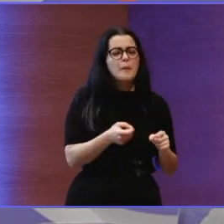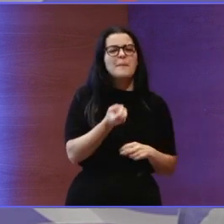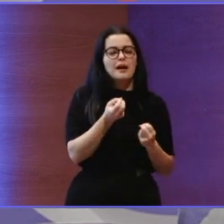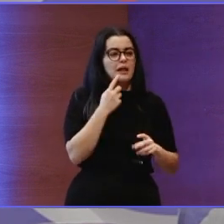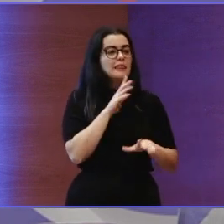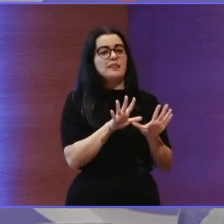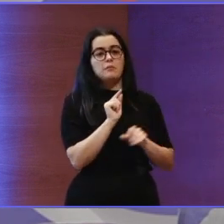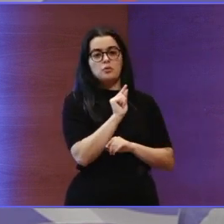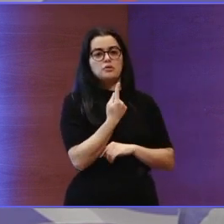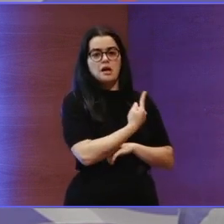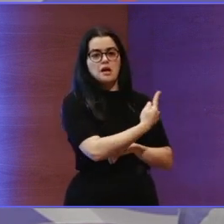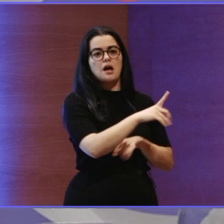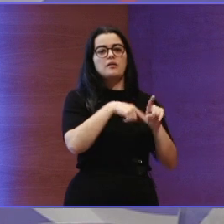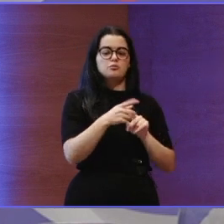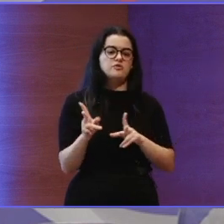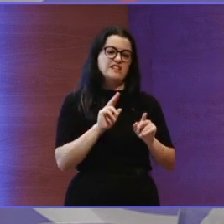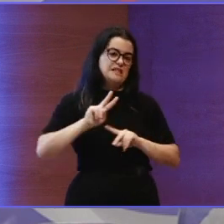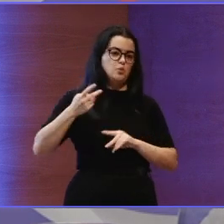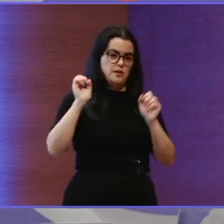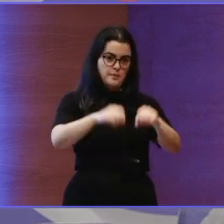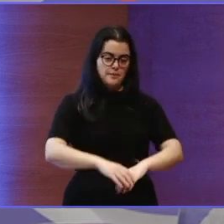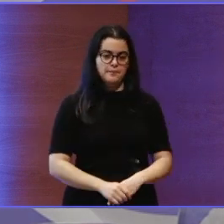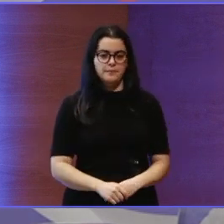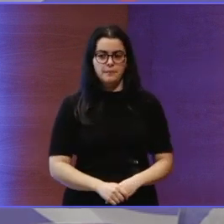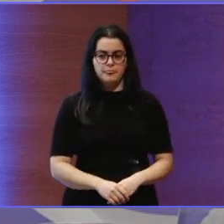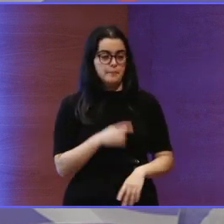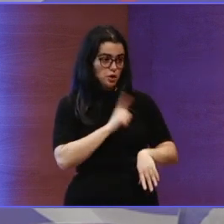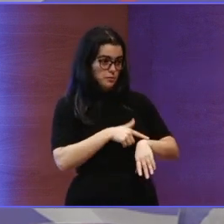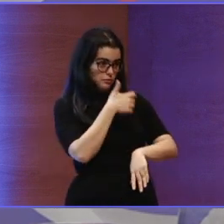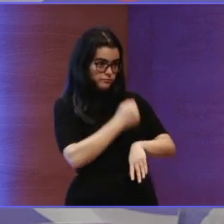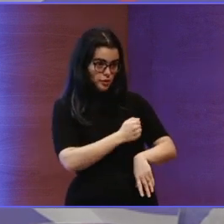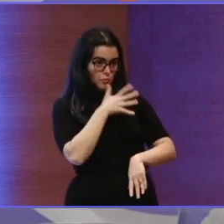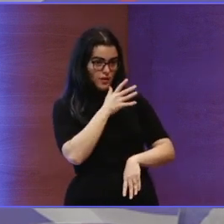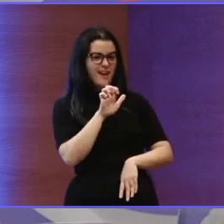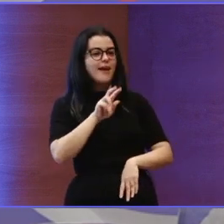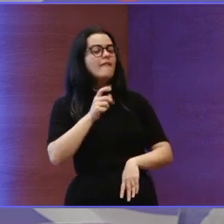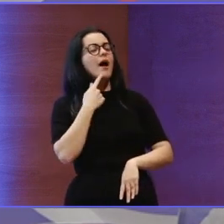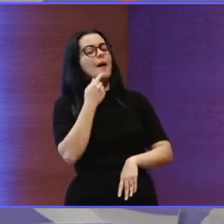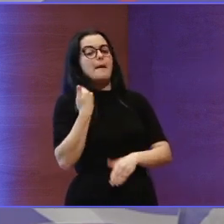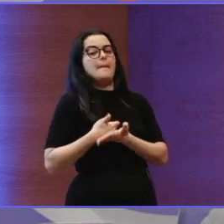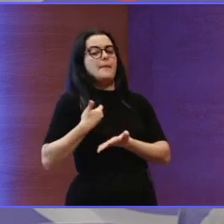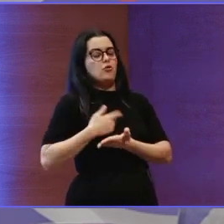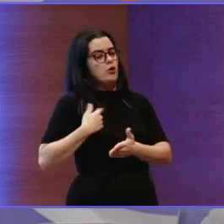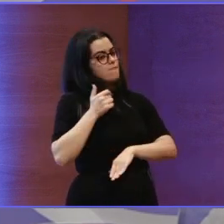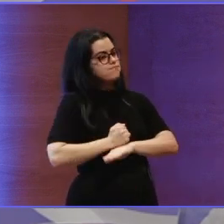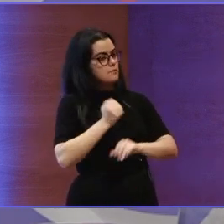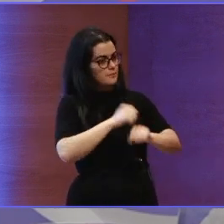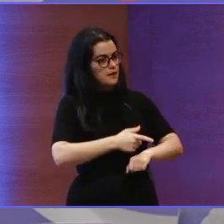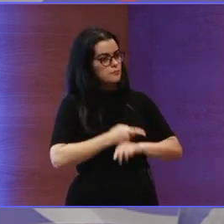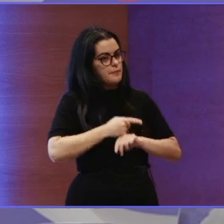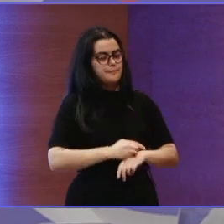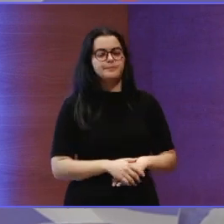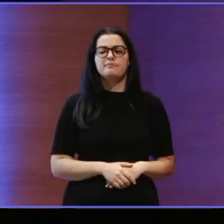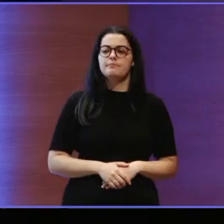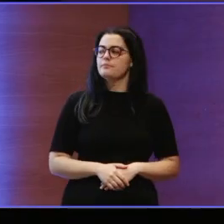ellos y después pasamos a otra fase vale voy a ser estricto con el tiempo porque me ha dicho Eva que lo sea vale Muy bien pues yo